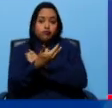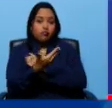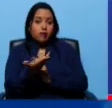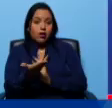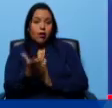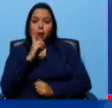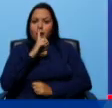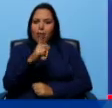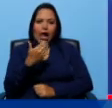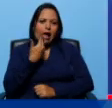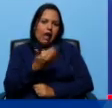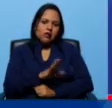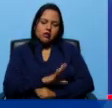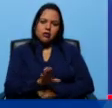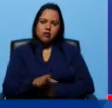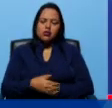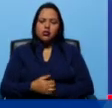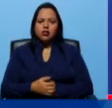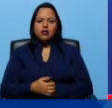malagradecida.